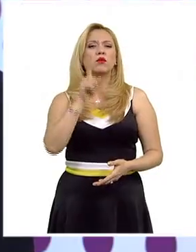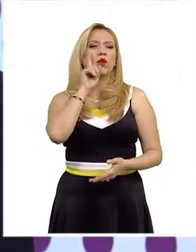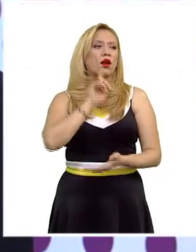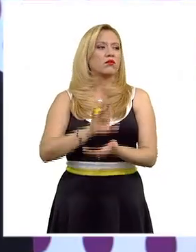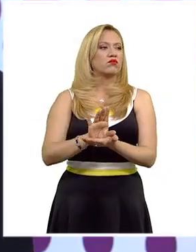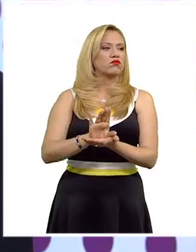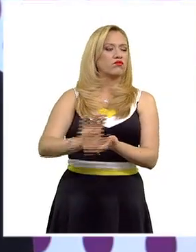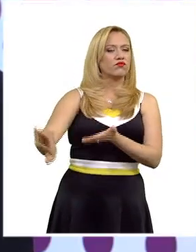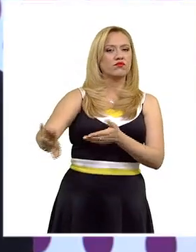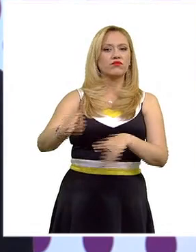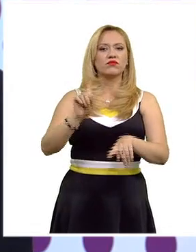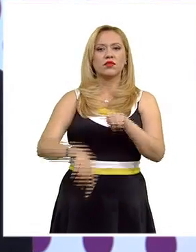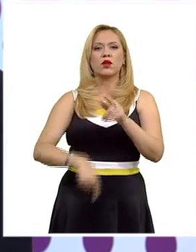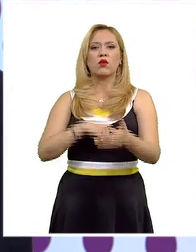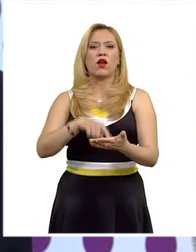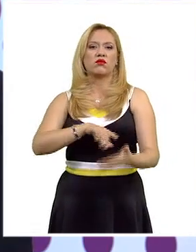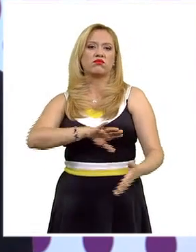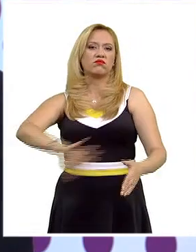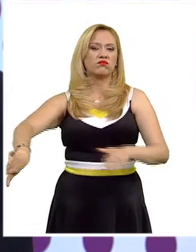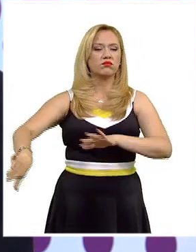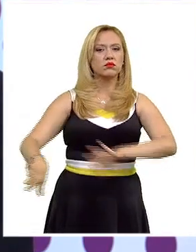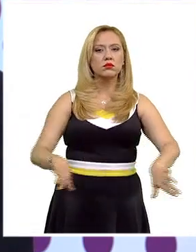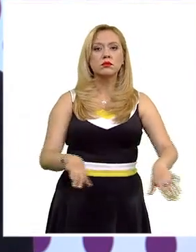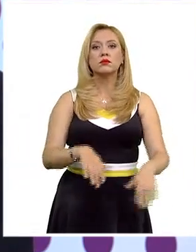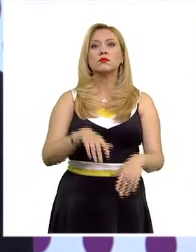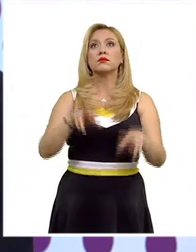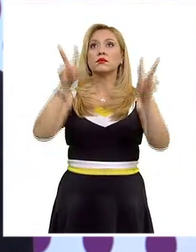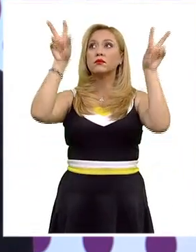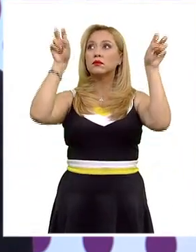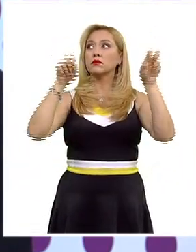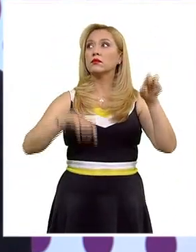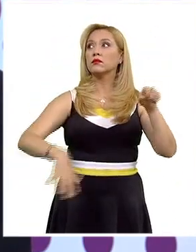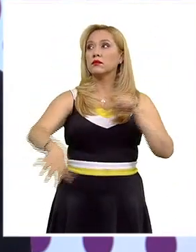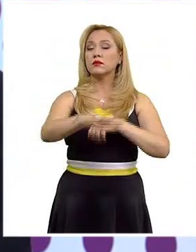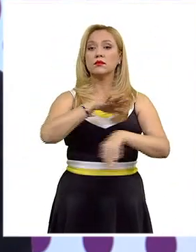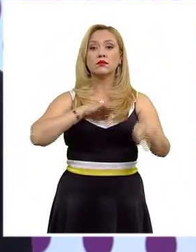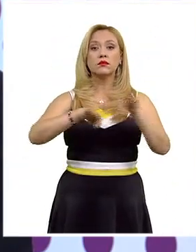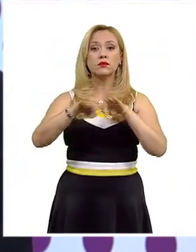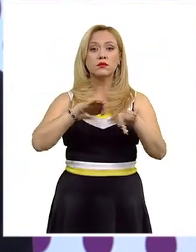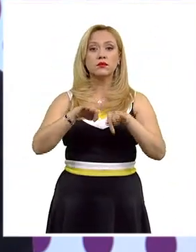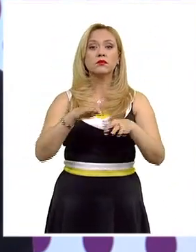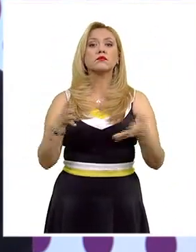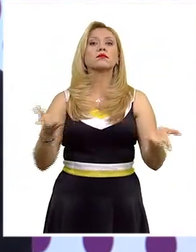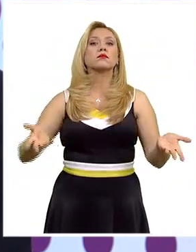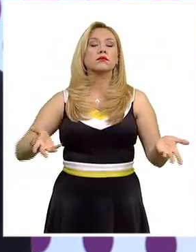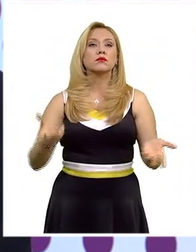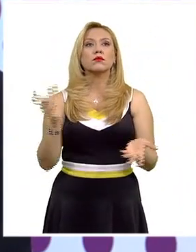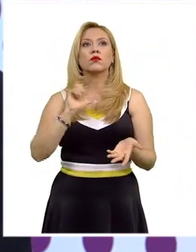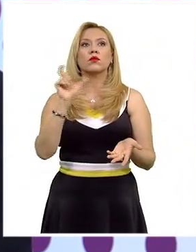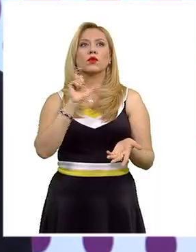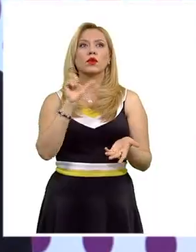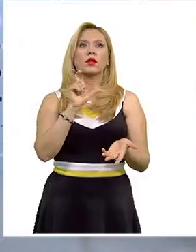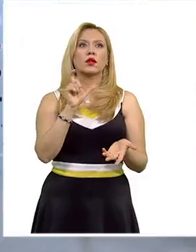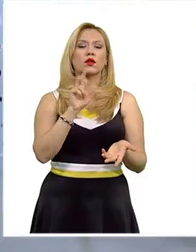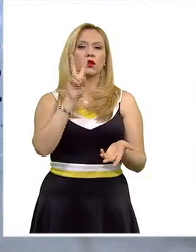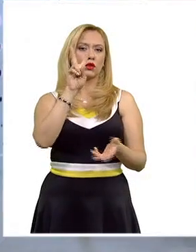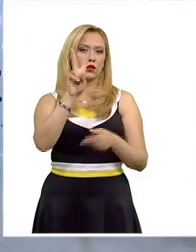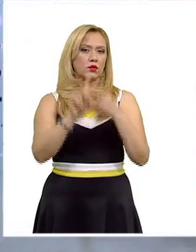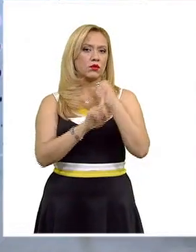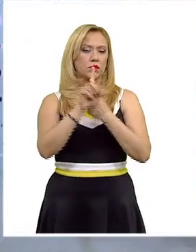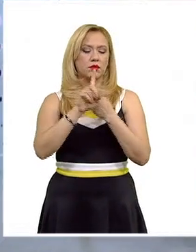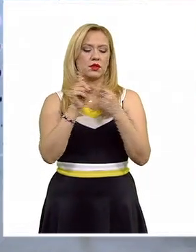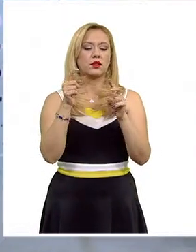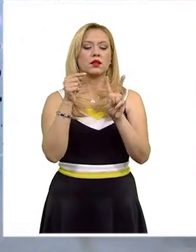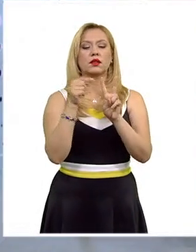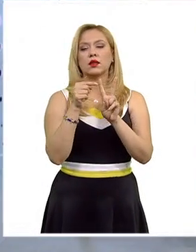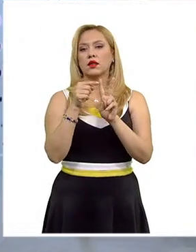de ciertos espacios. En el ámbito laboral, sobre todo, sucede cuando se juntan 2 situaciones. La primera